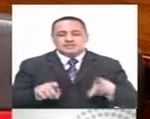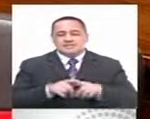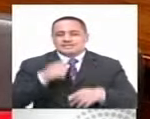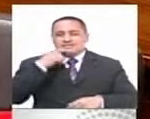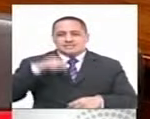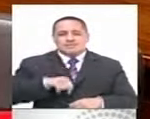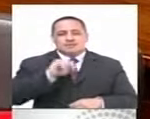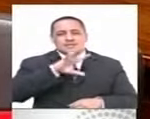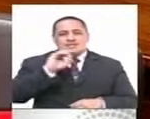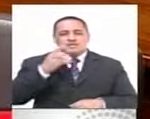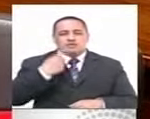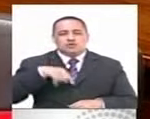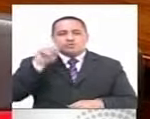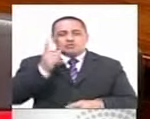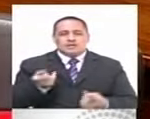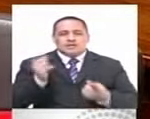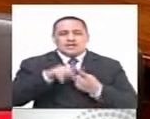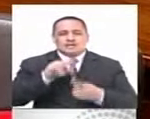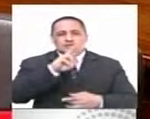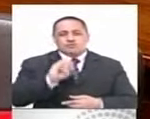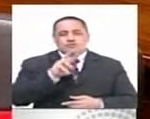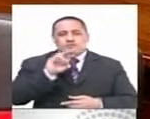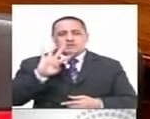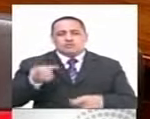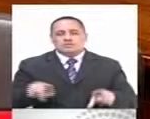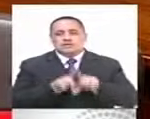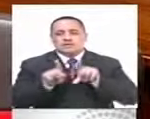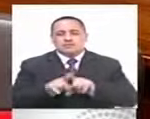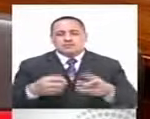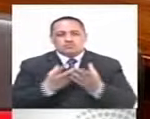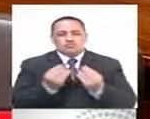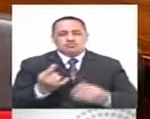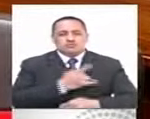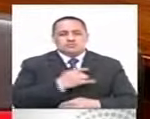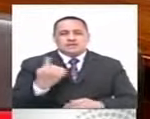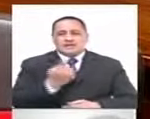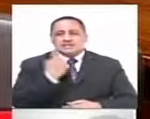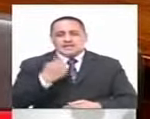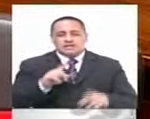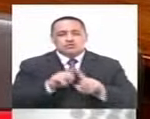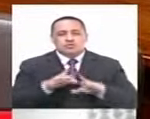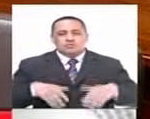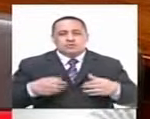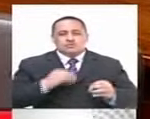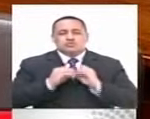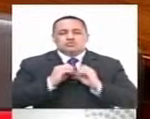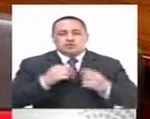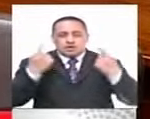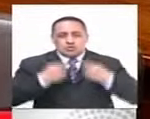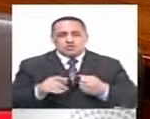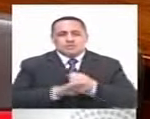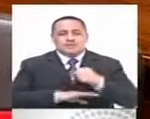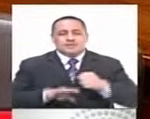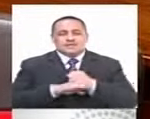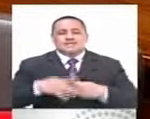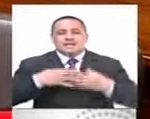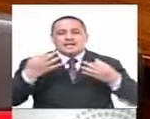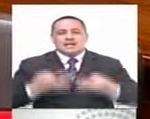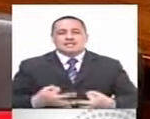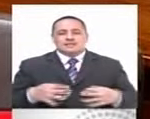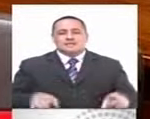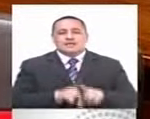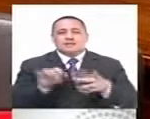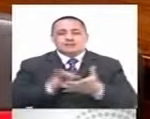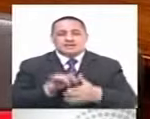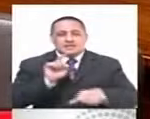más de 500 millones al 2024. Si no, nuestras universidades públicas no van a poder sostener las condiciones básicas de calidad.